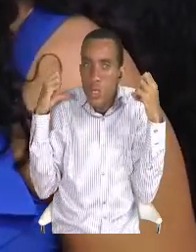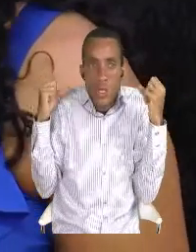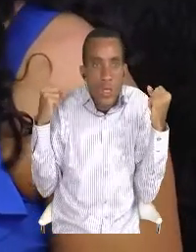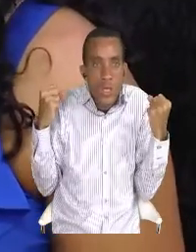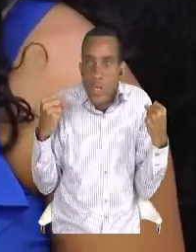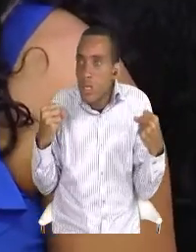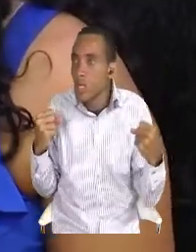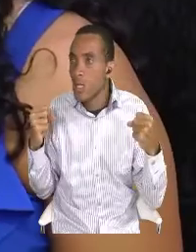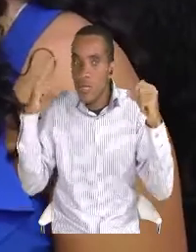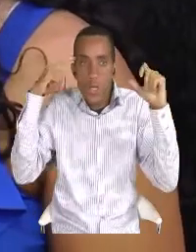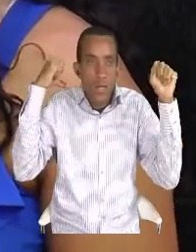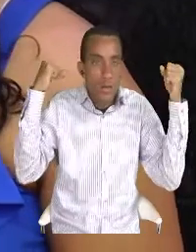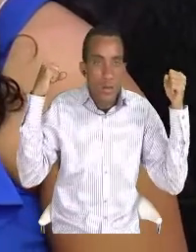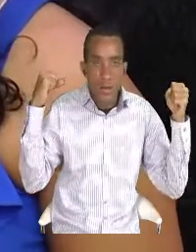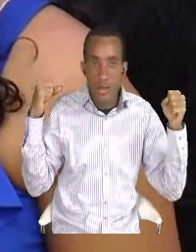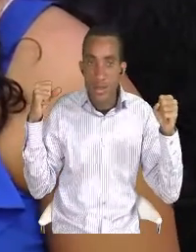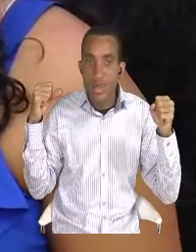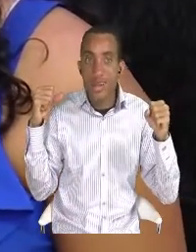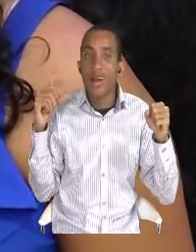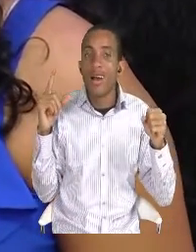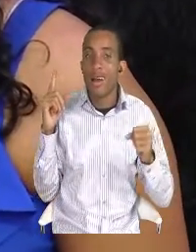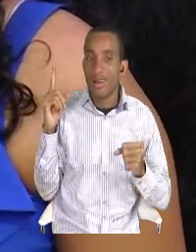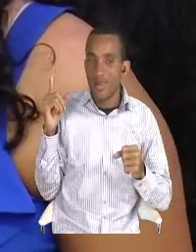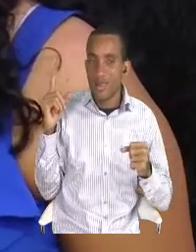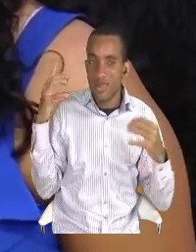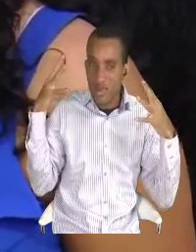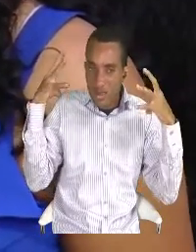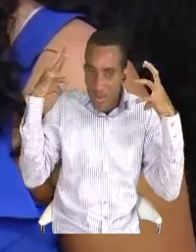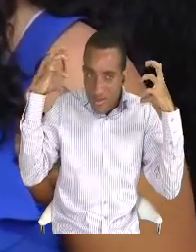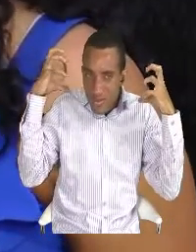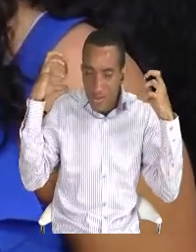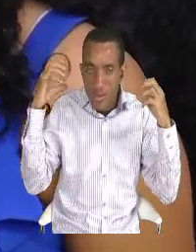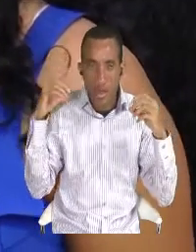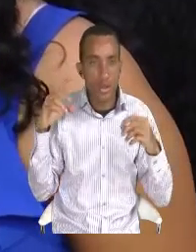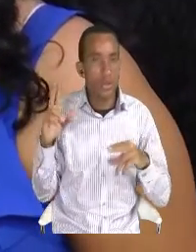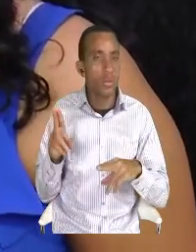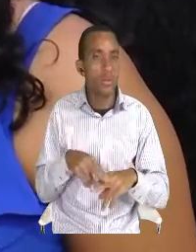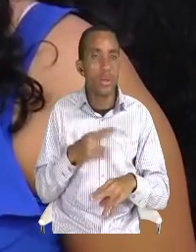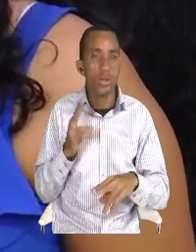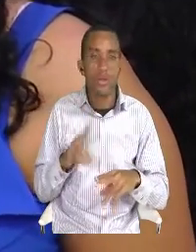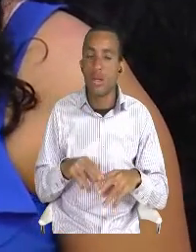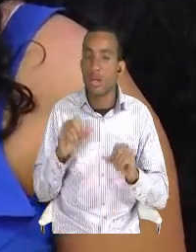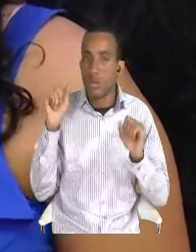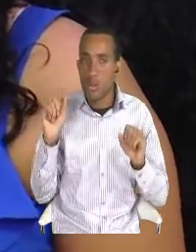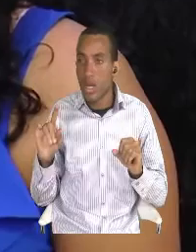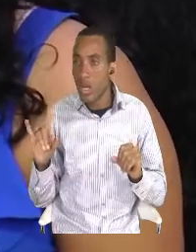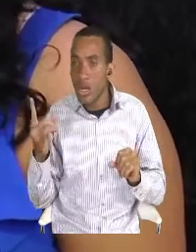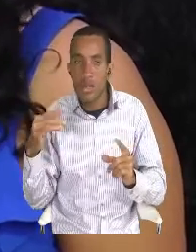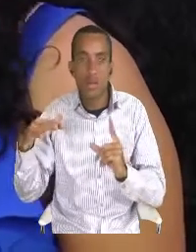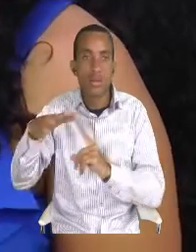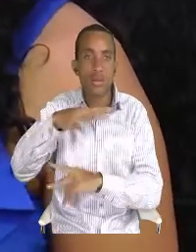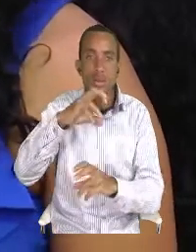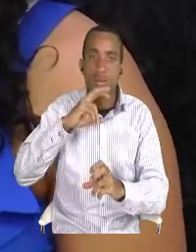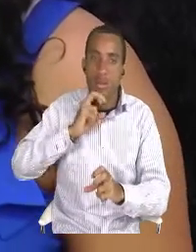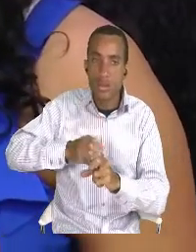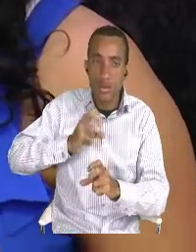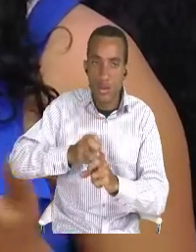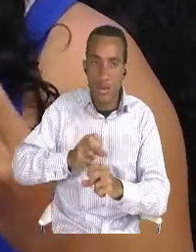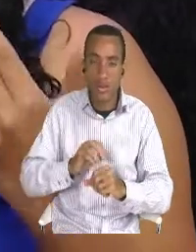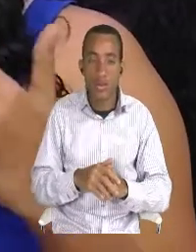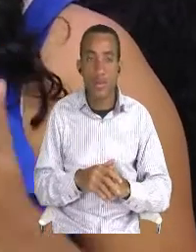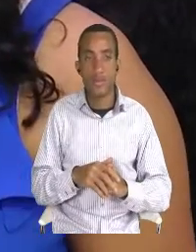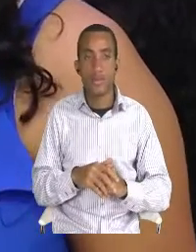desesperación. El estrés realmente es una respuesta que el organismo tiene normalmente para poder responder ante algunas situaciones difíciles. Es